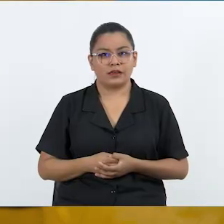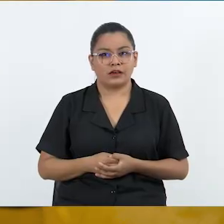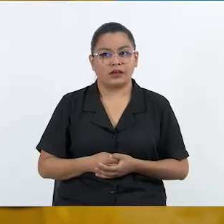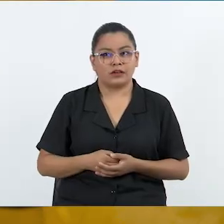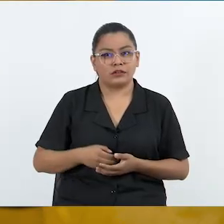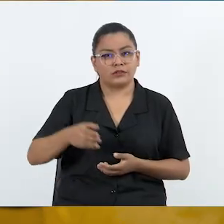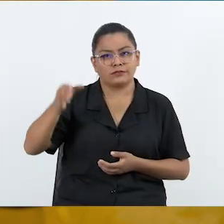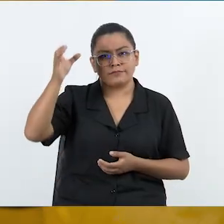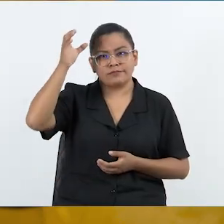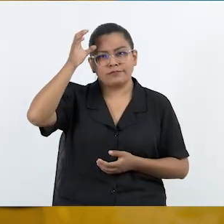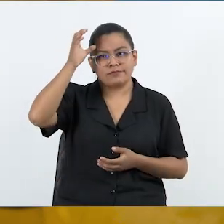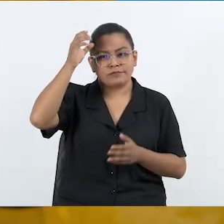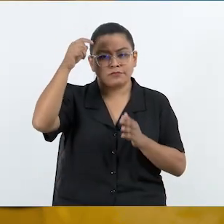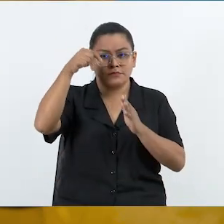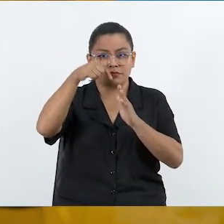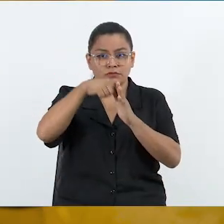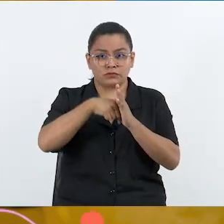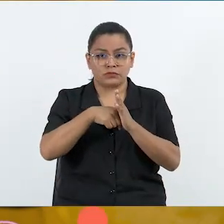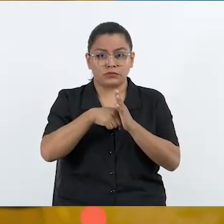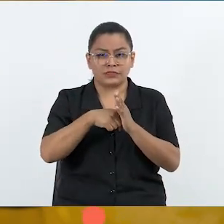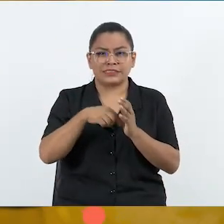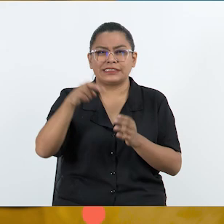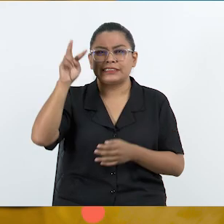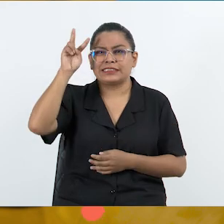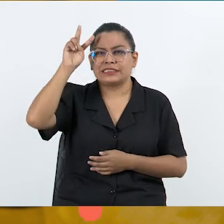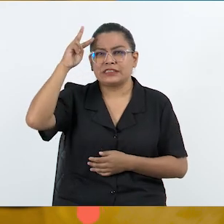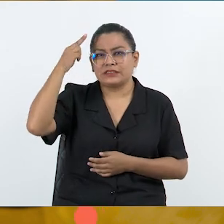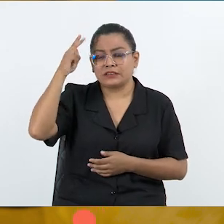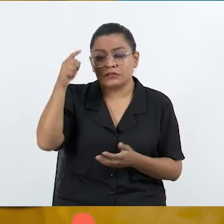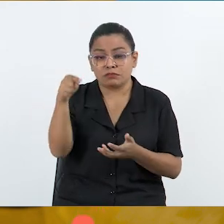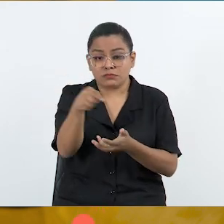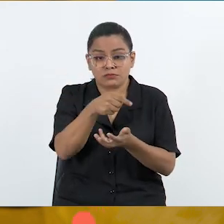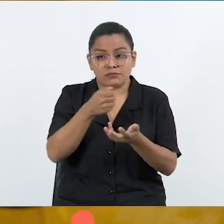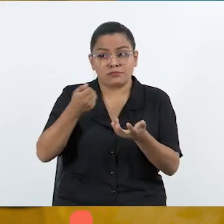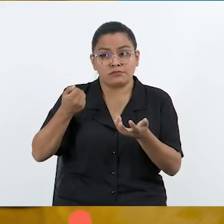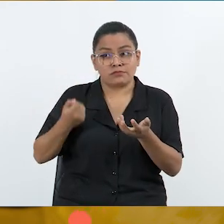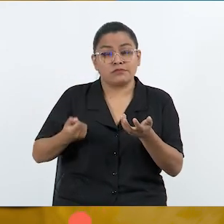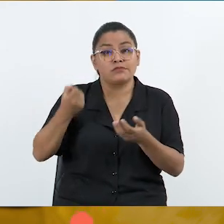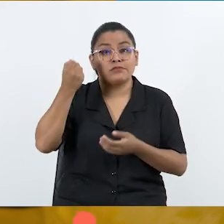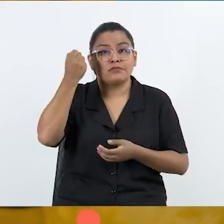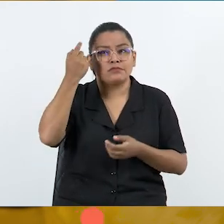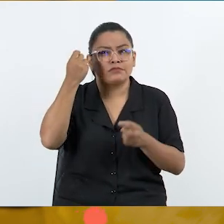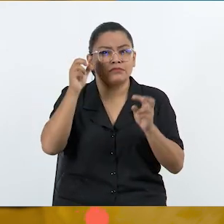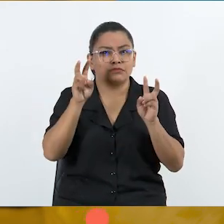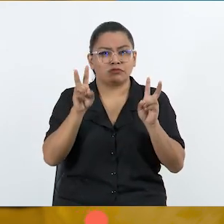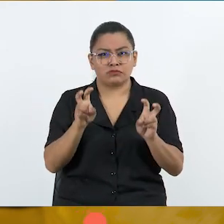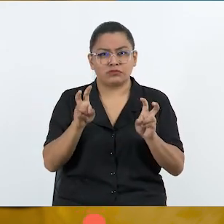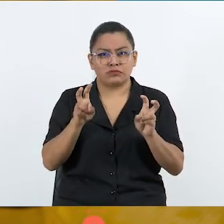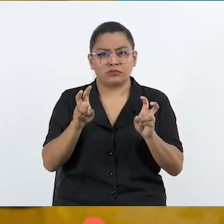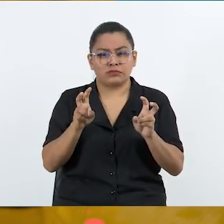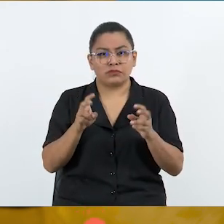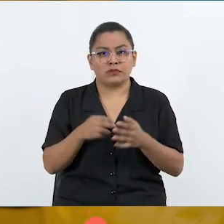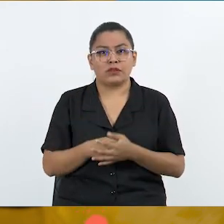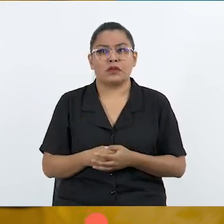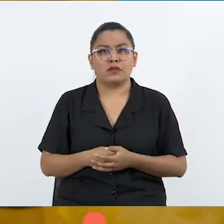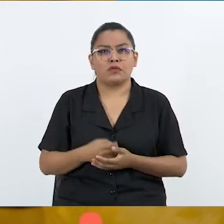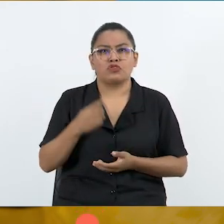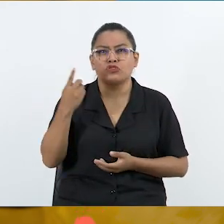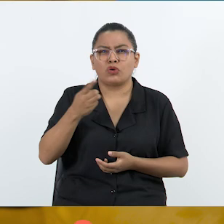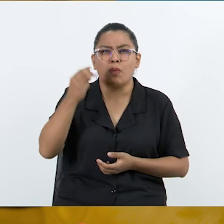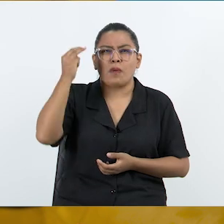El conocimiento profundo es aquel aprendizaje que permite a nuestros estudiantes comprender una temática más allá de la